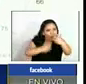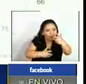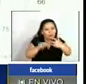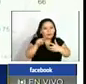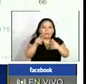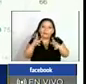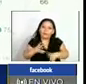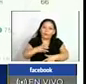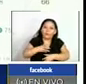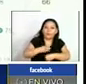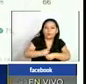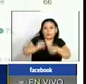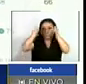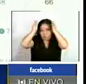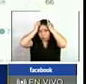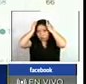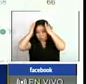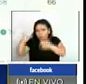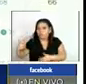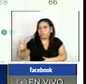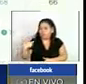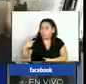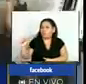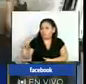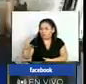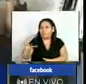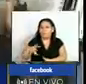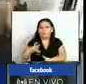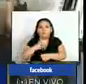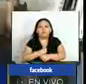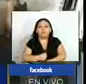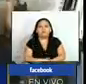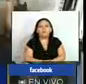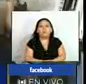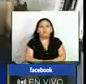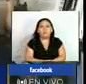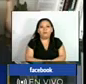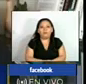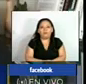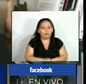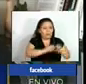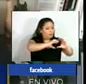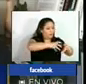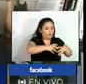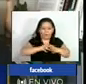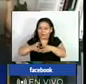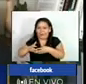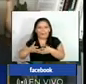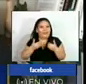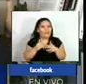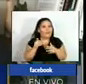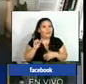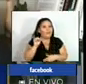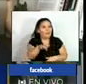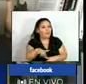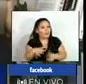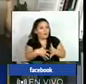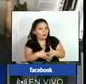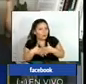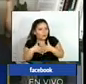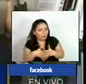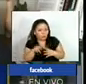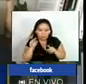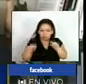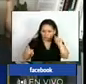confianza en la ciencia y las vacunas es alta. Ambos grupos tienen una historia muy diferente en Estados Unidos. Hay algunas